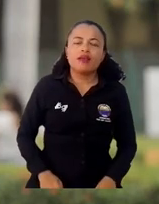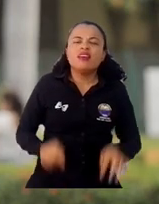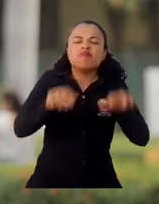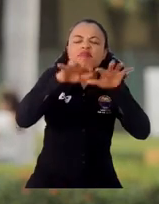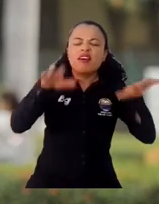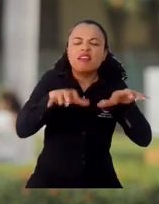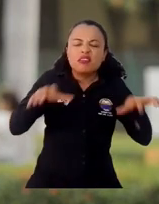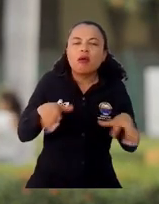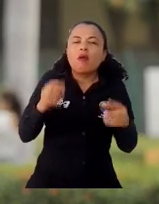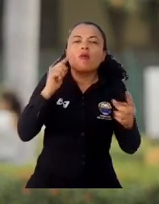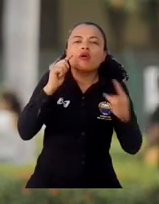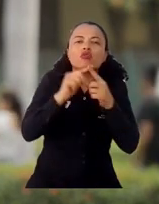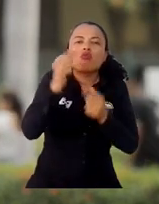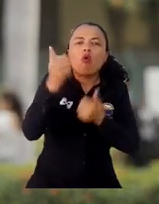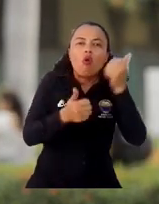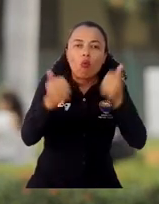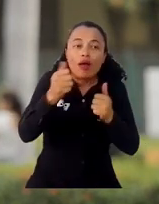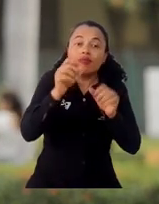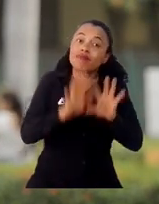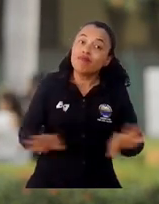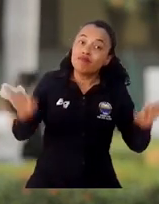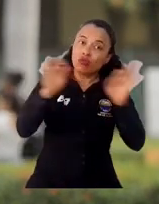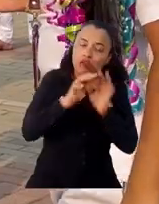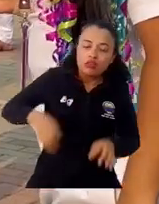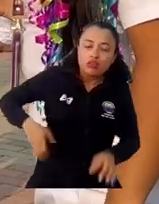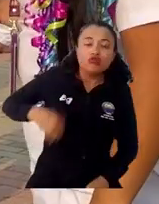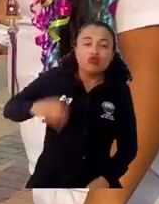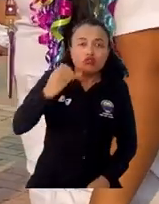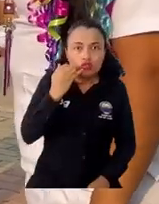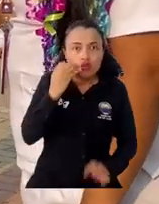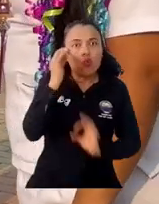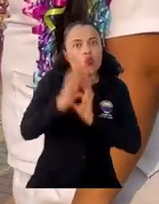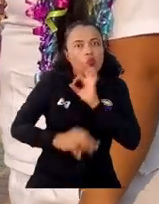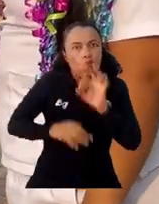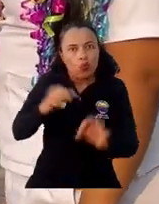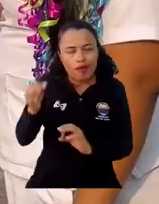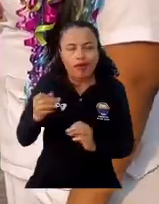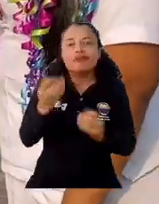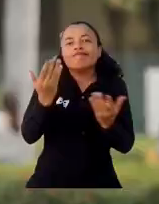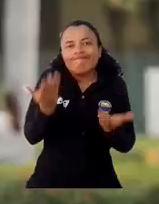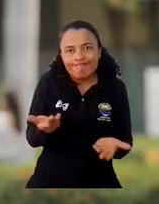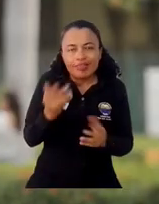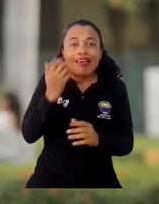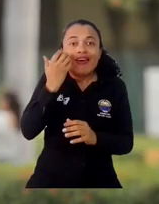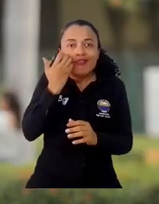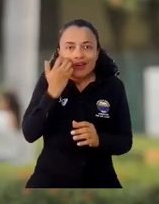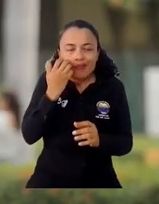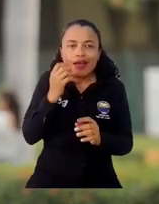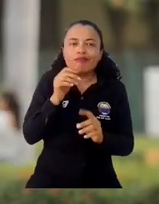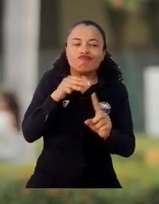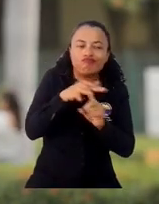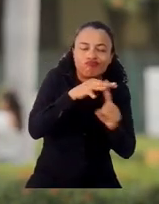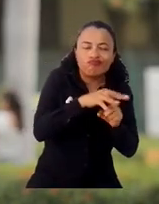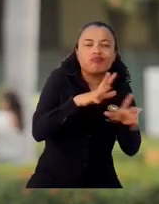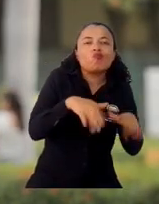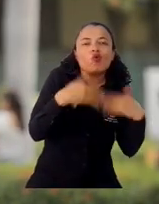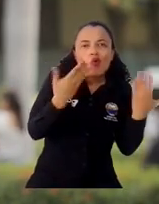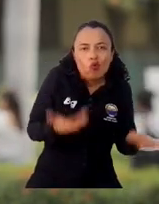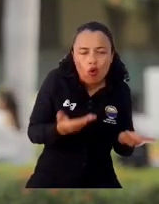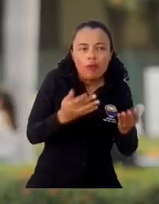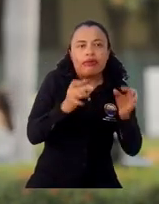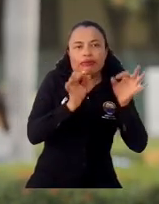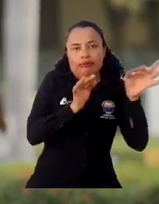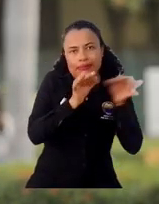una actividad cuyo fin es informar acerca de la prevención y cómo estas enfermedades